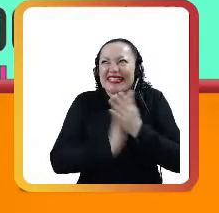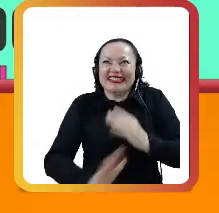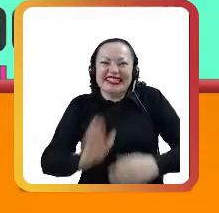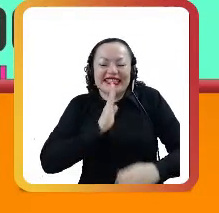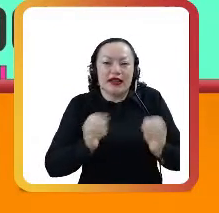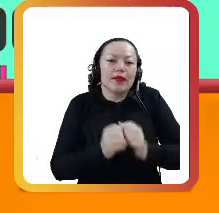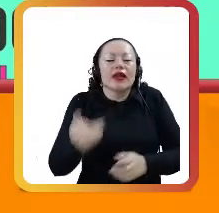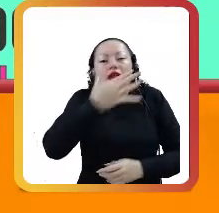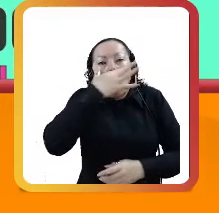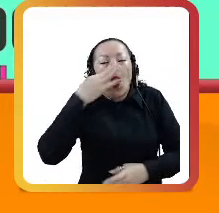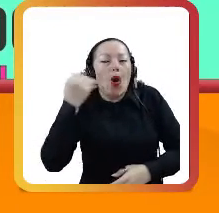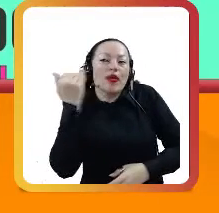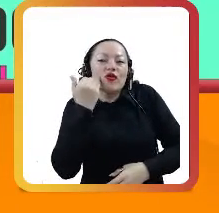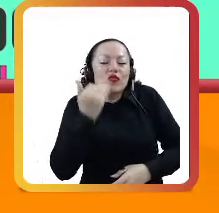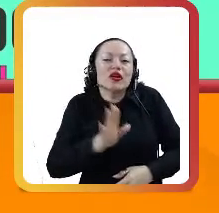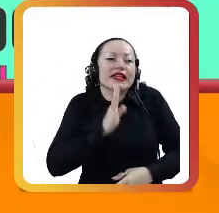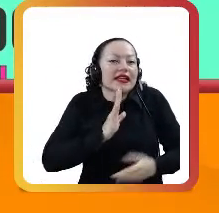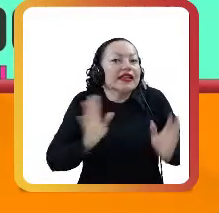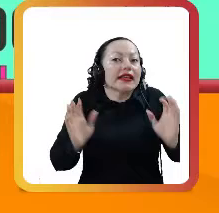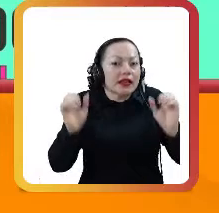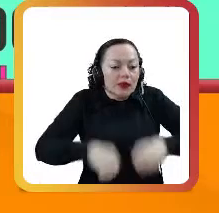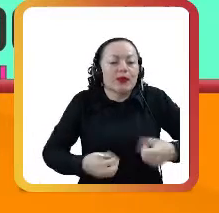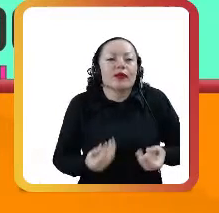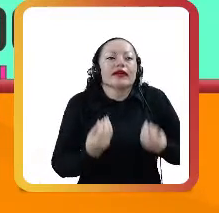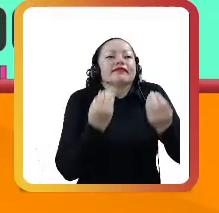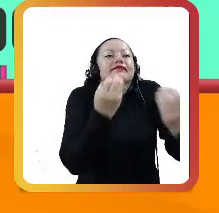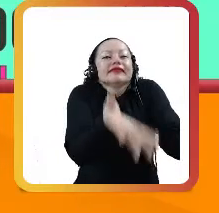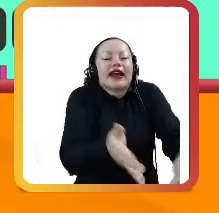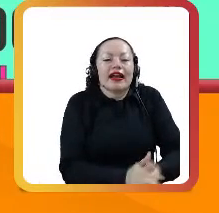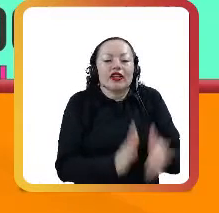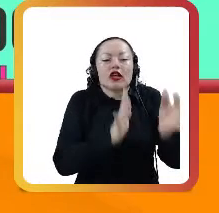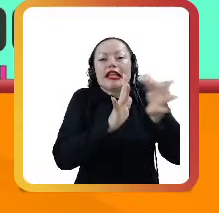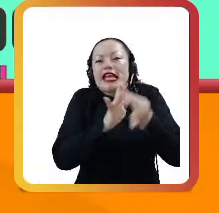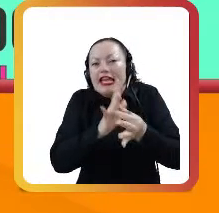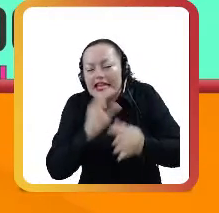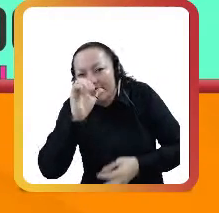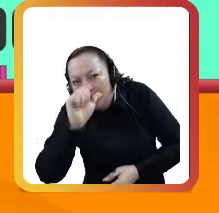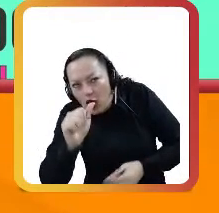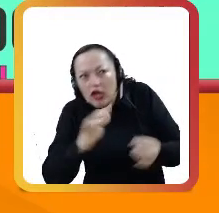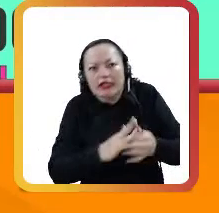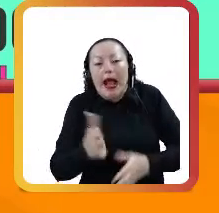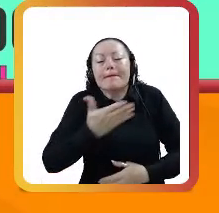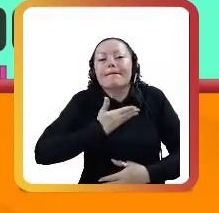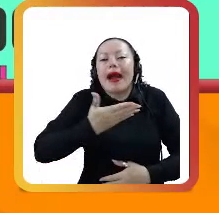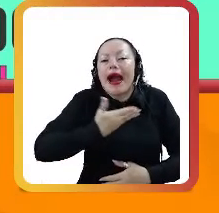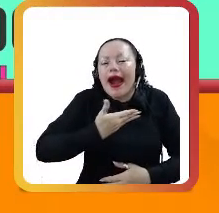hombre o mujer, y puede entregar un regalito a esa esposa o a esa mamá